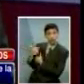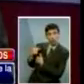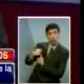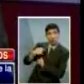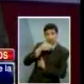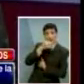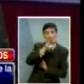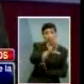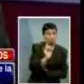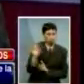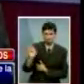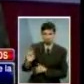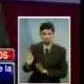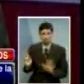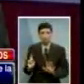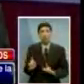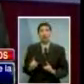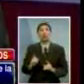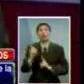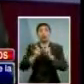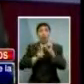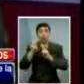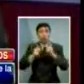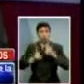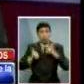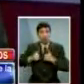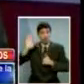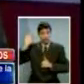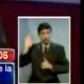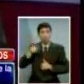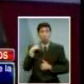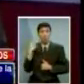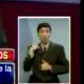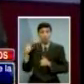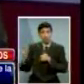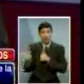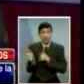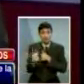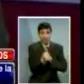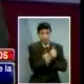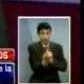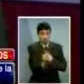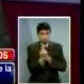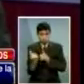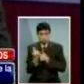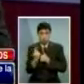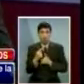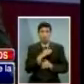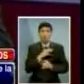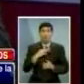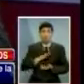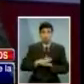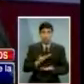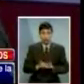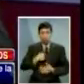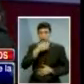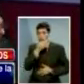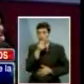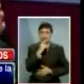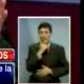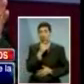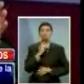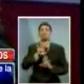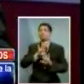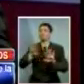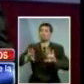o B, y de hecho muchos candidatos perdedores se acercaron al Ministerio de Salud y yo no consideré o dije que no se